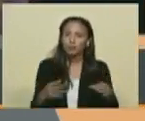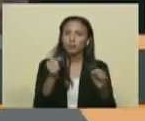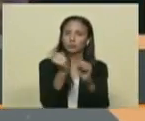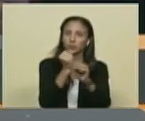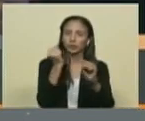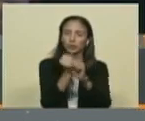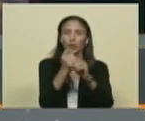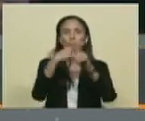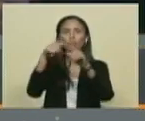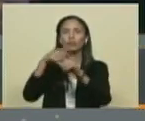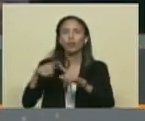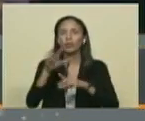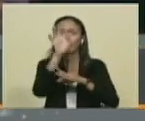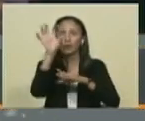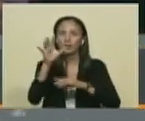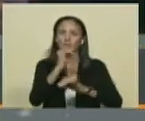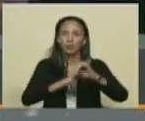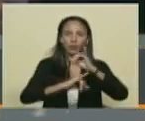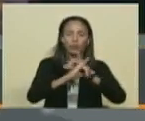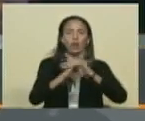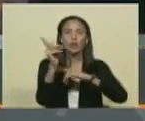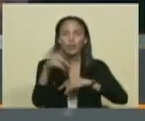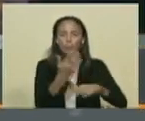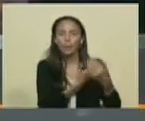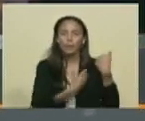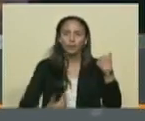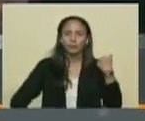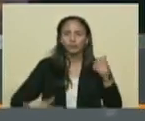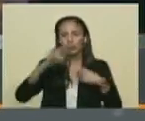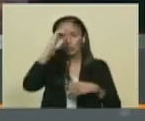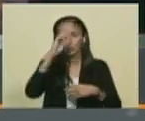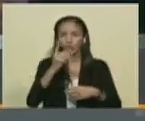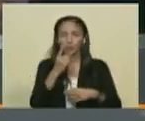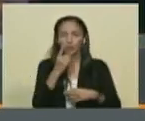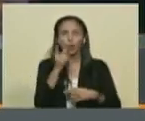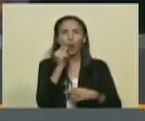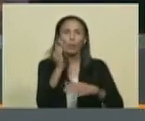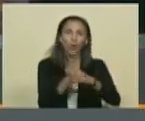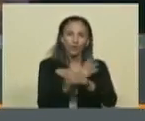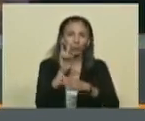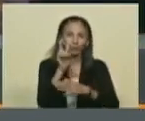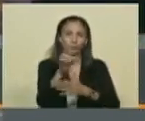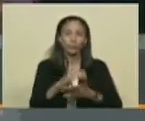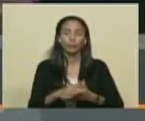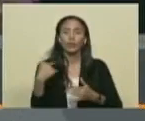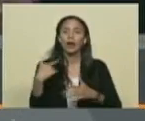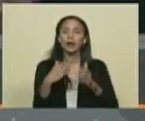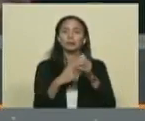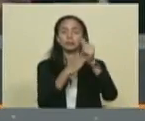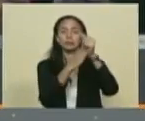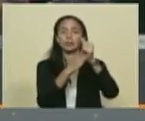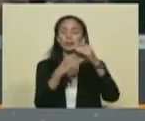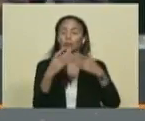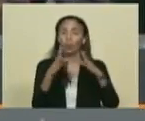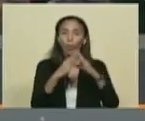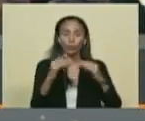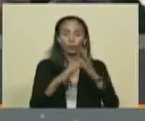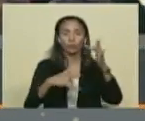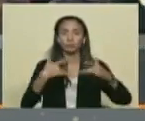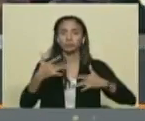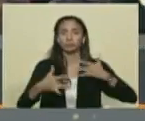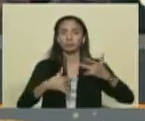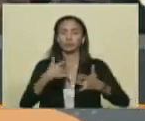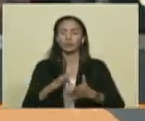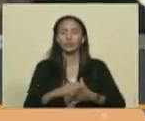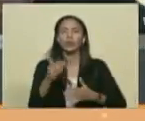acompañantes internacionales y también del presidente de República Dominicana, Danilo Medina, quien ha sido el anfitrión de este evento. Es